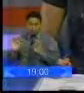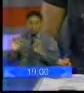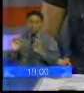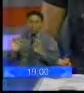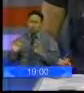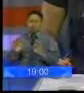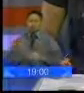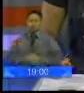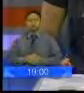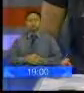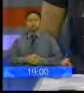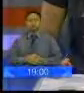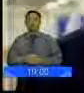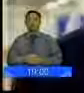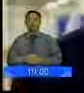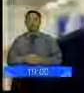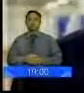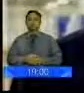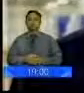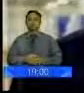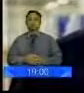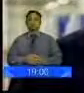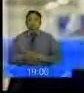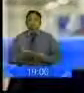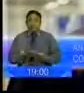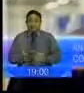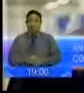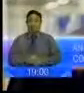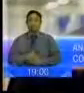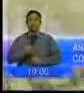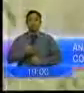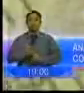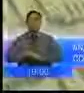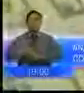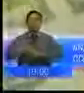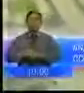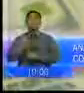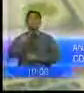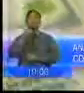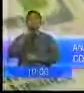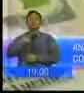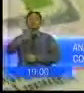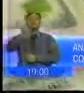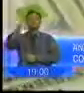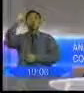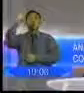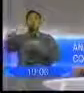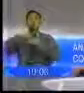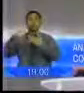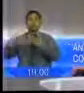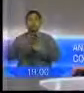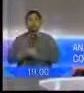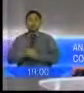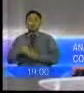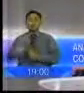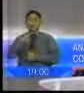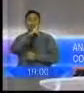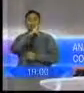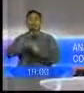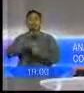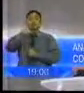de Telconet. Que el hecho de comprometerse a devolver los 13,5 millones de dólares por parte de Tomislav